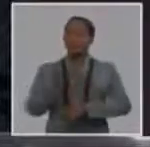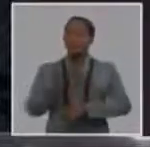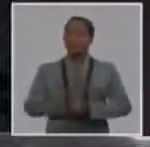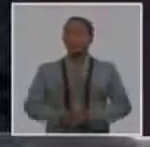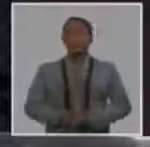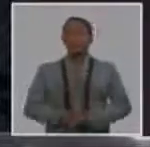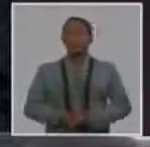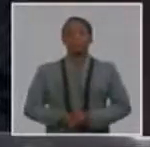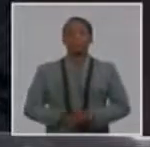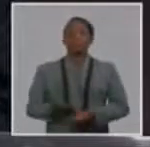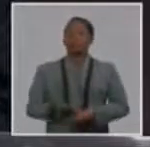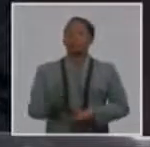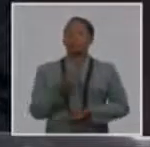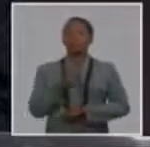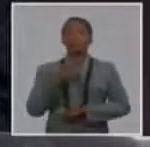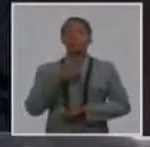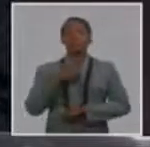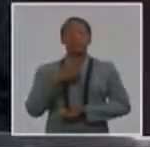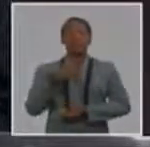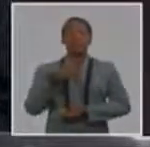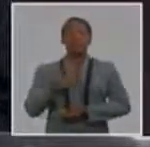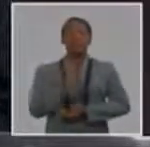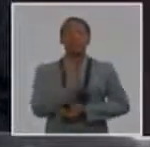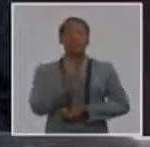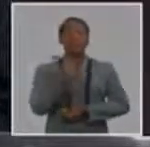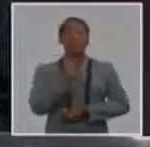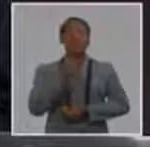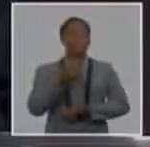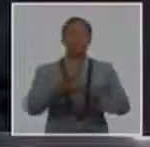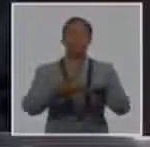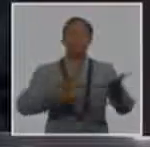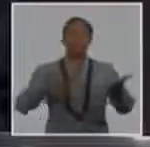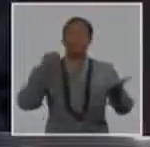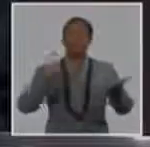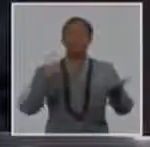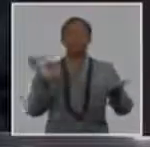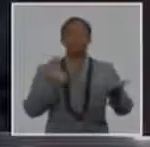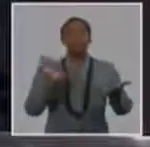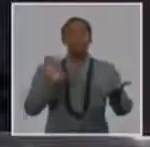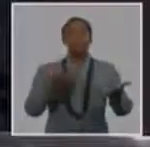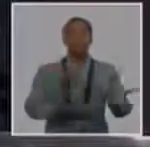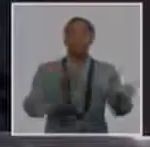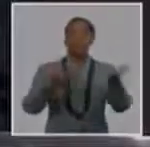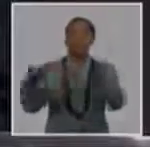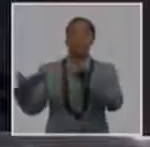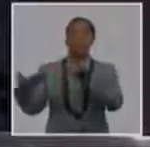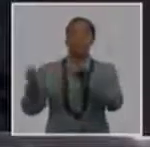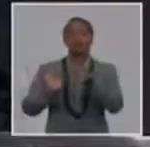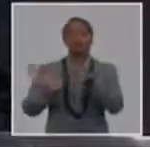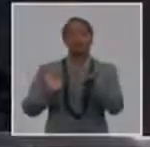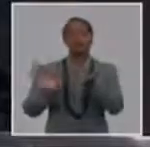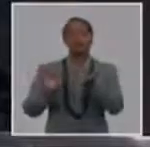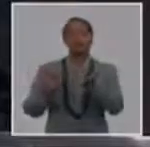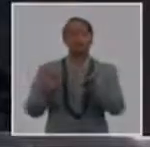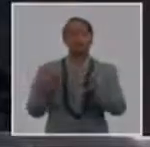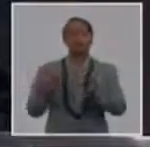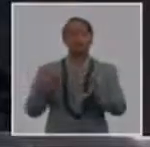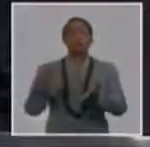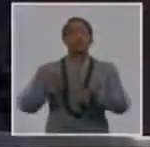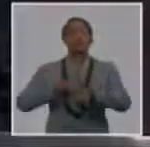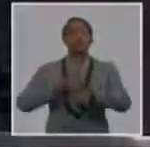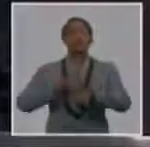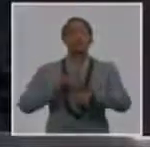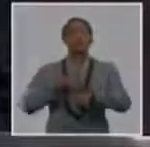hay patentes más nuevas, que todavía están en fase nacional. Hay un año para poder presentar las